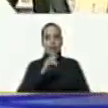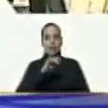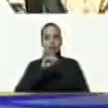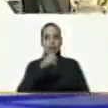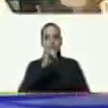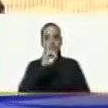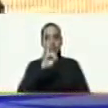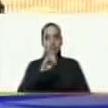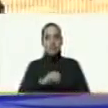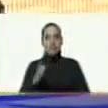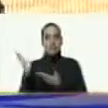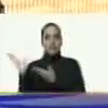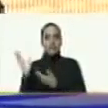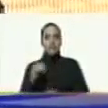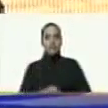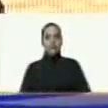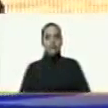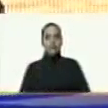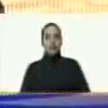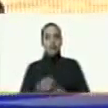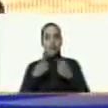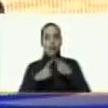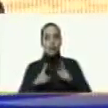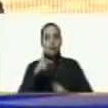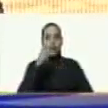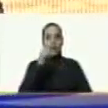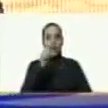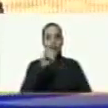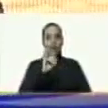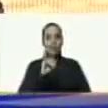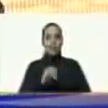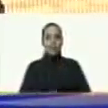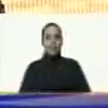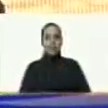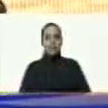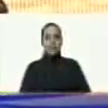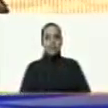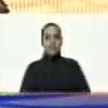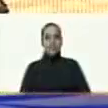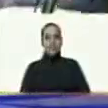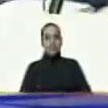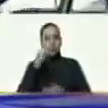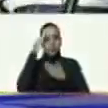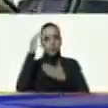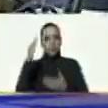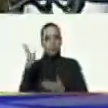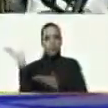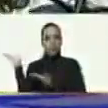Y Kai Tianxin. Ni hao.